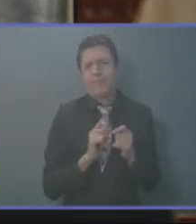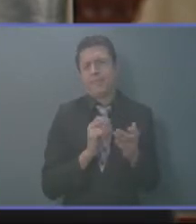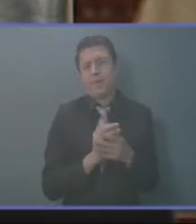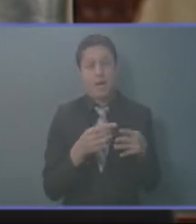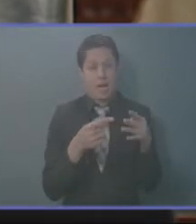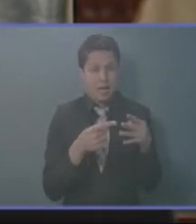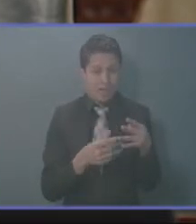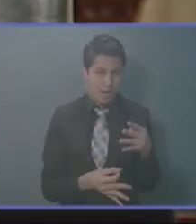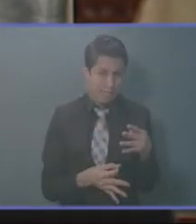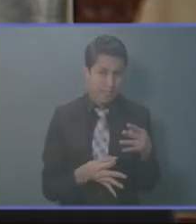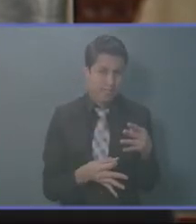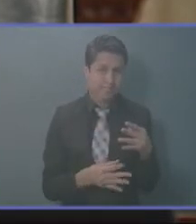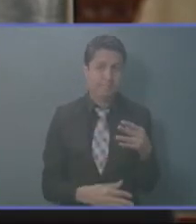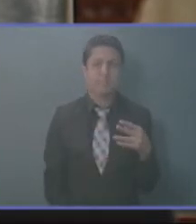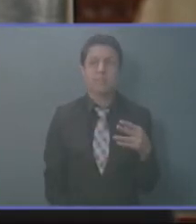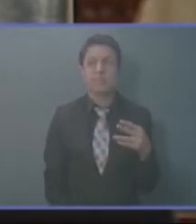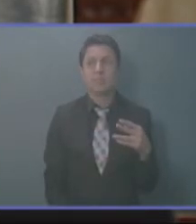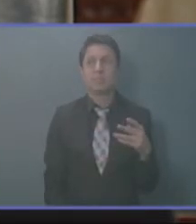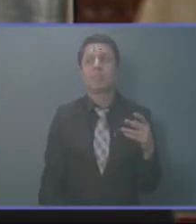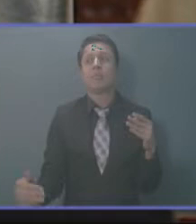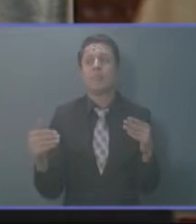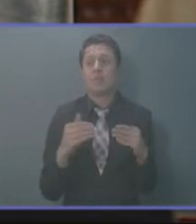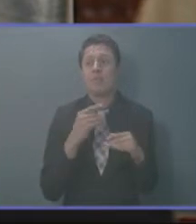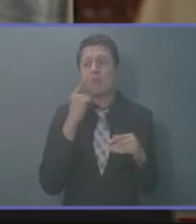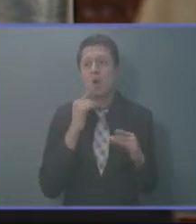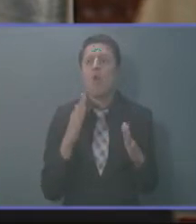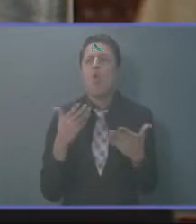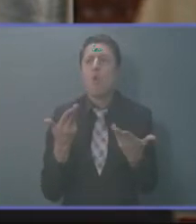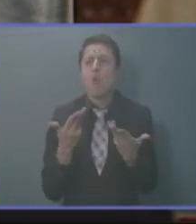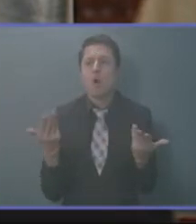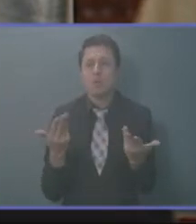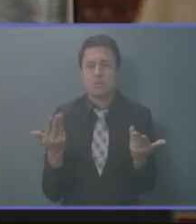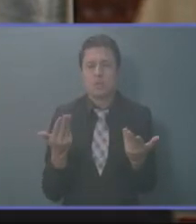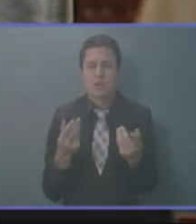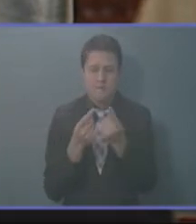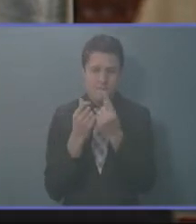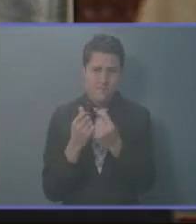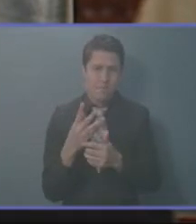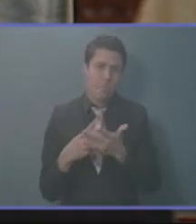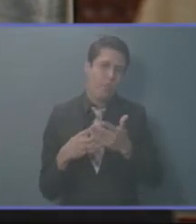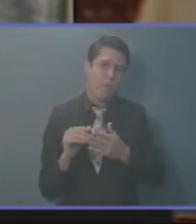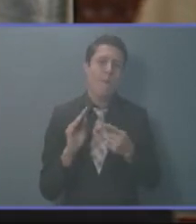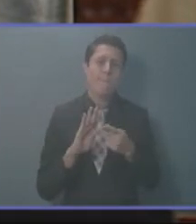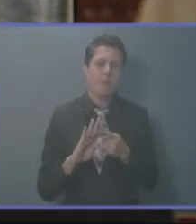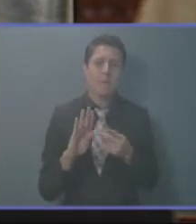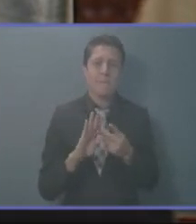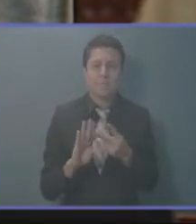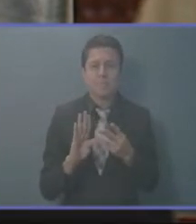una ley que incluya el conjunto de gastos y recursos necesarios previstos para la